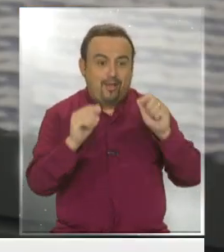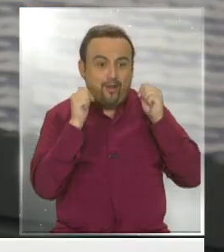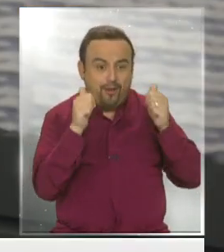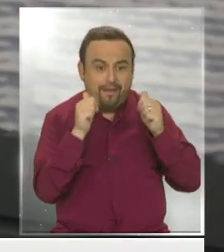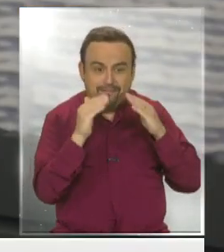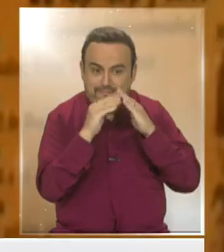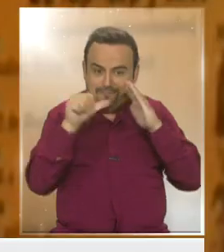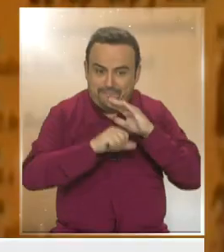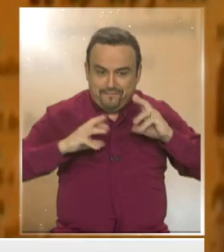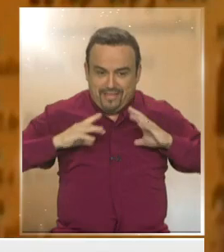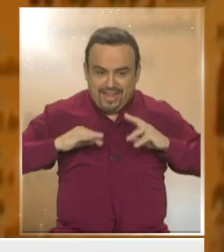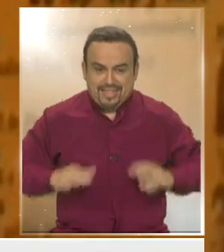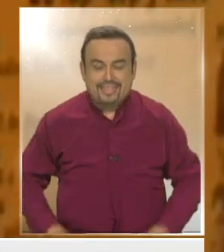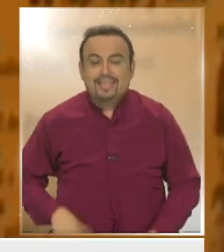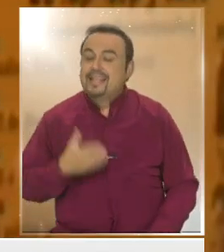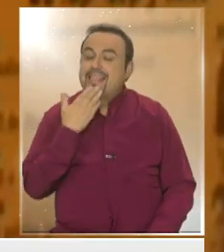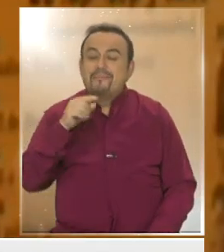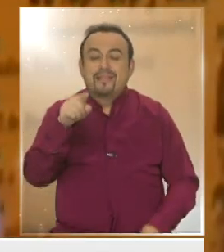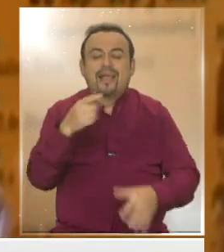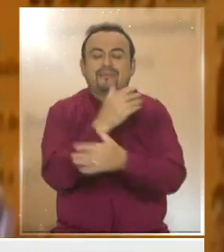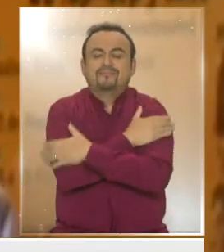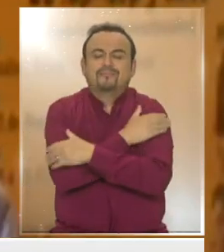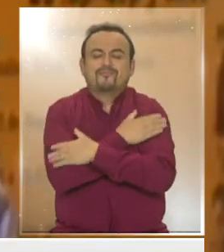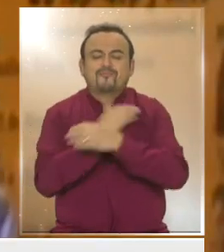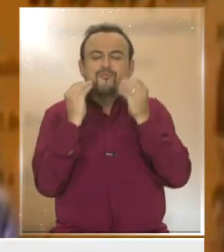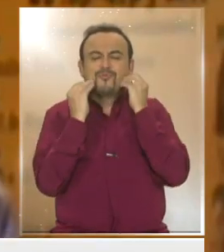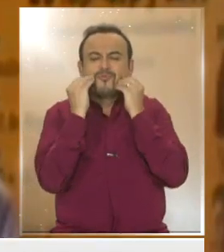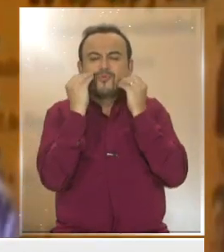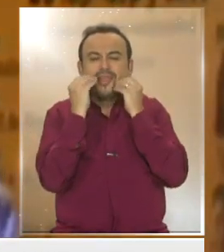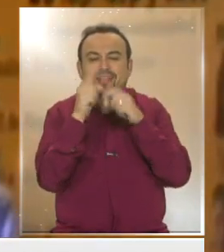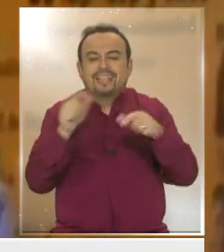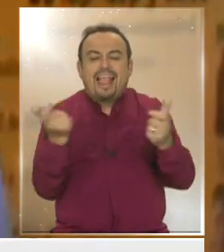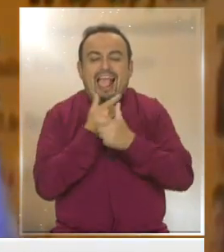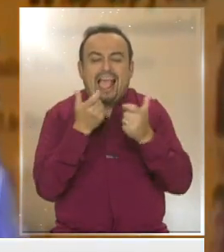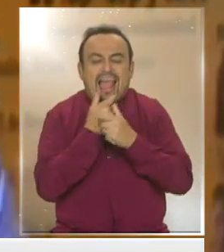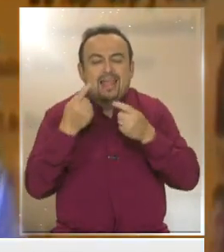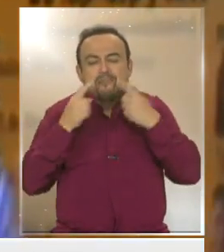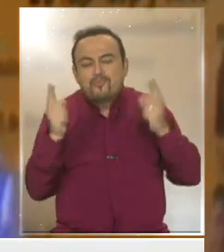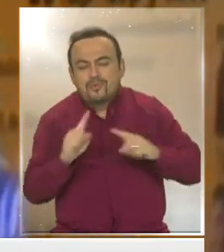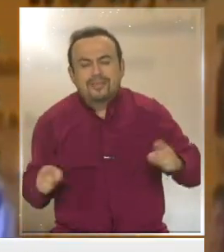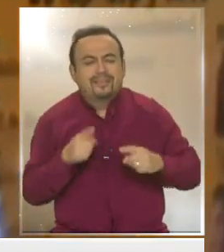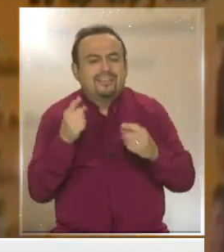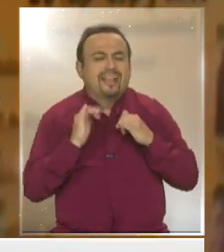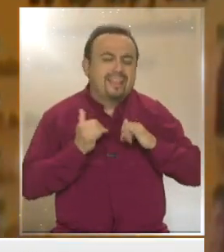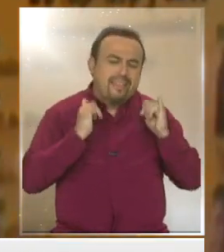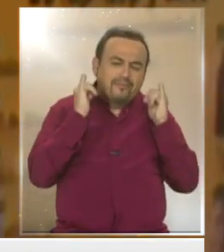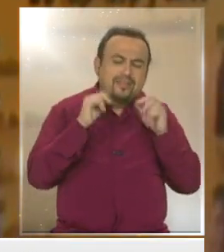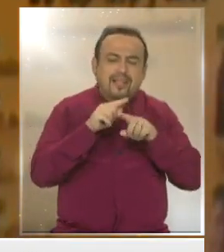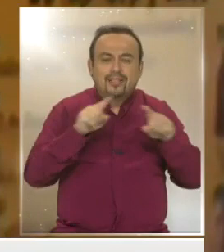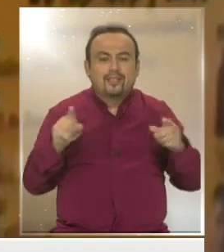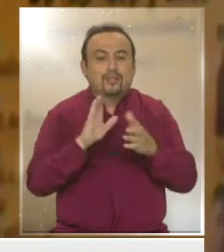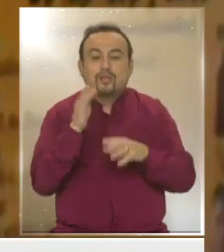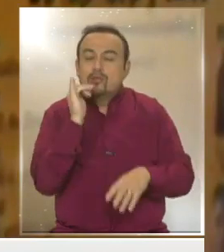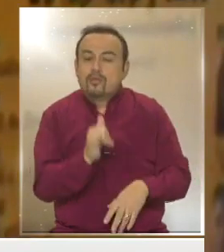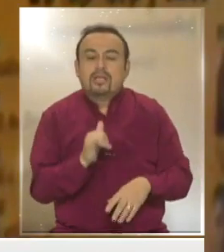feliz cuarentena. Hoy yo también. Un abrazo, un beso, ríanse, oigan música. Traten de disfrutar